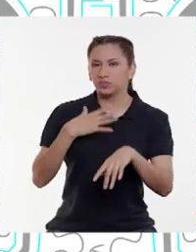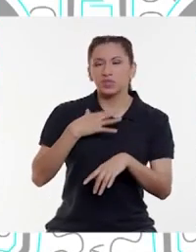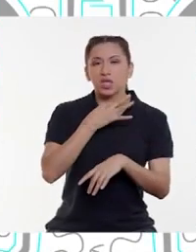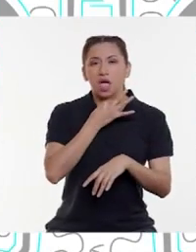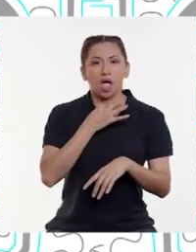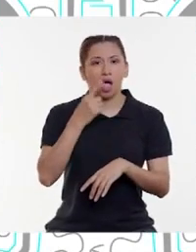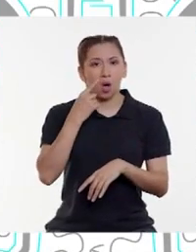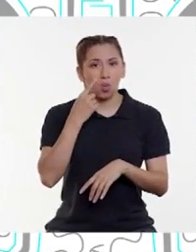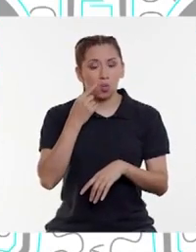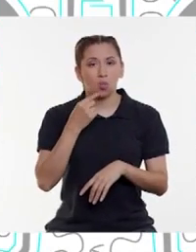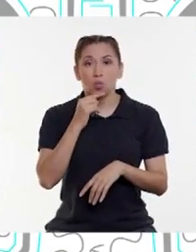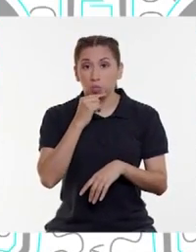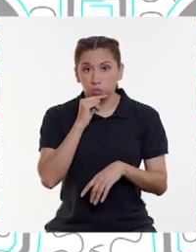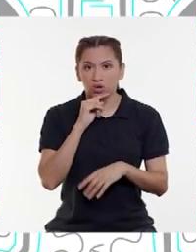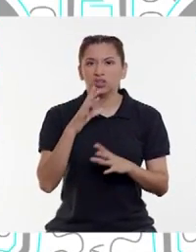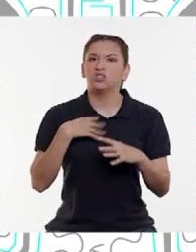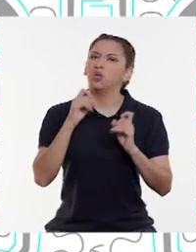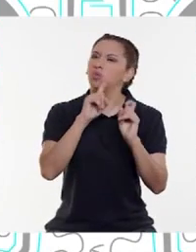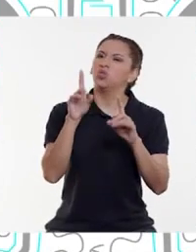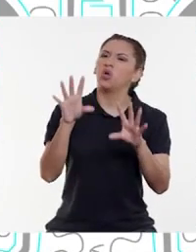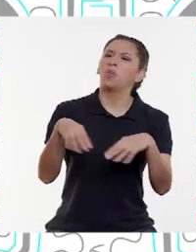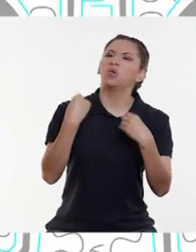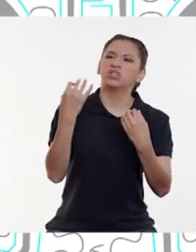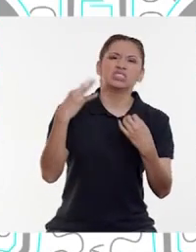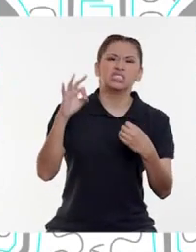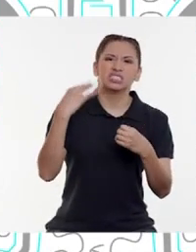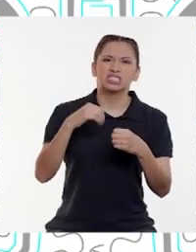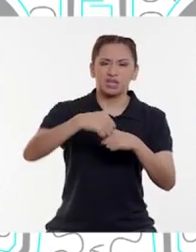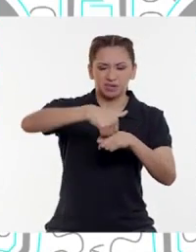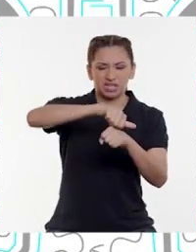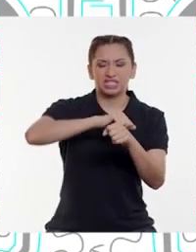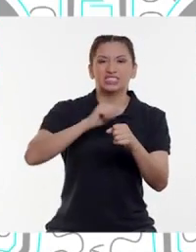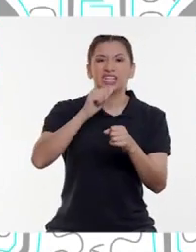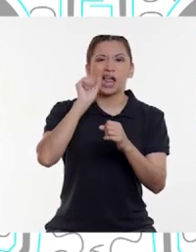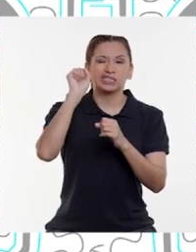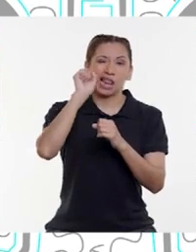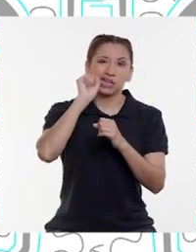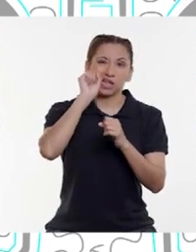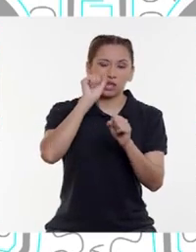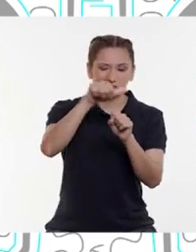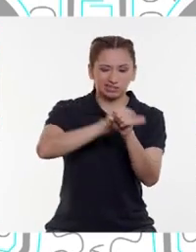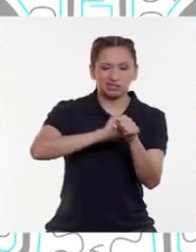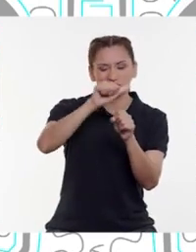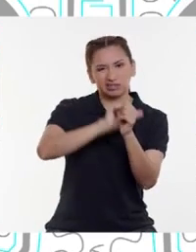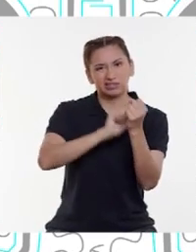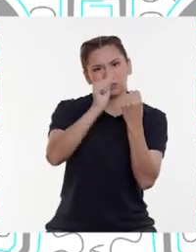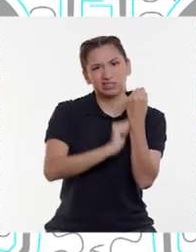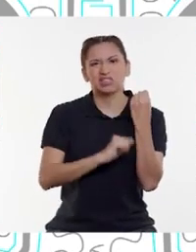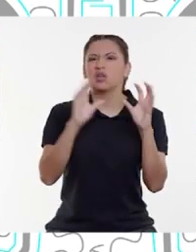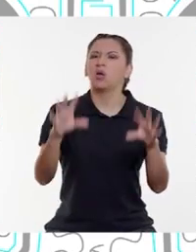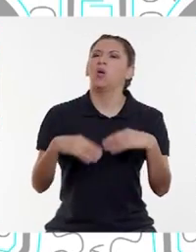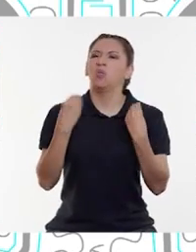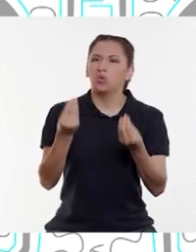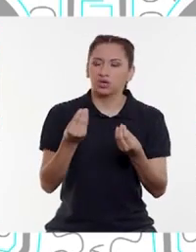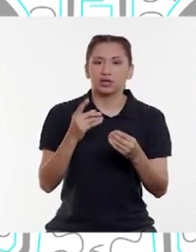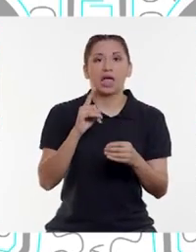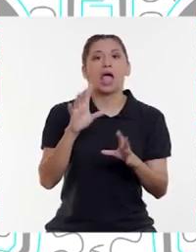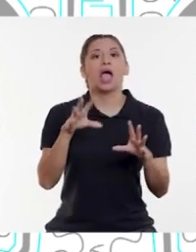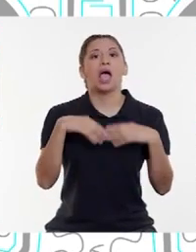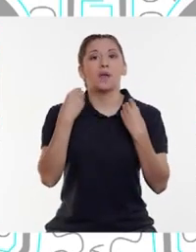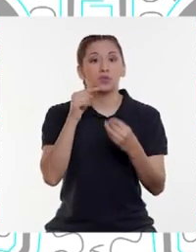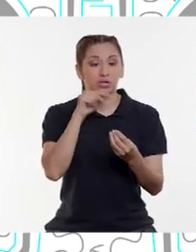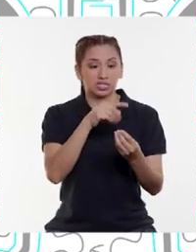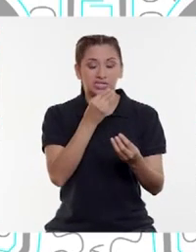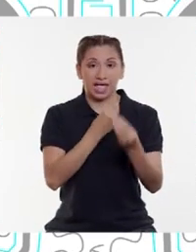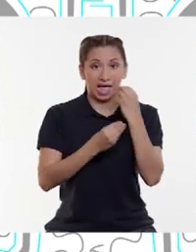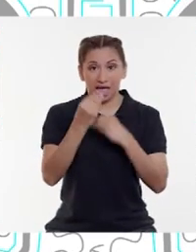mi abuela por qué siempre pelaba las cáscaras de las zanahorias tan delgaditas. Ella me dijo que era porque